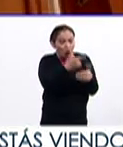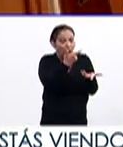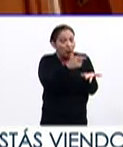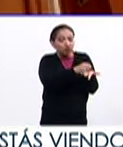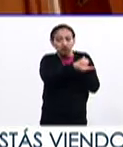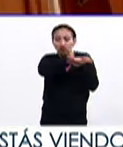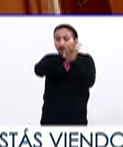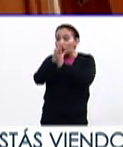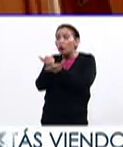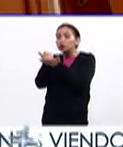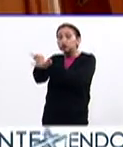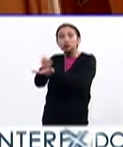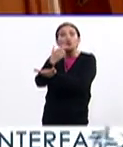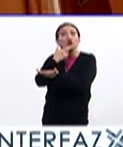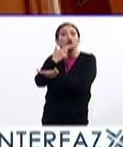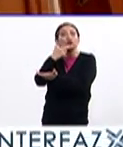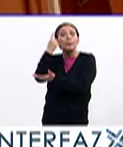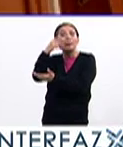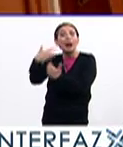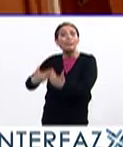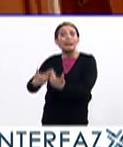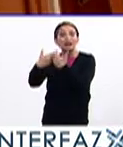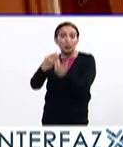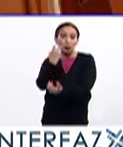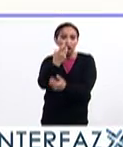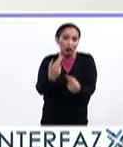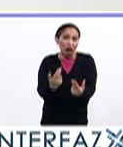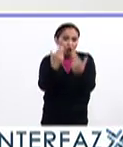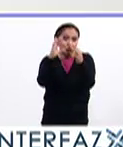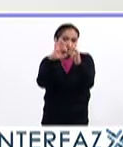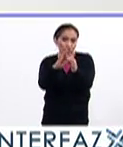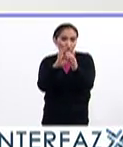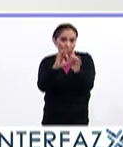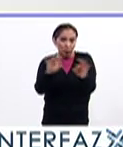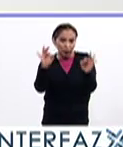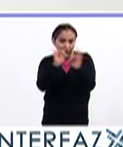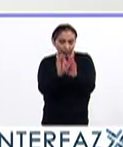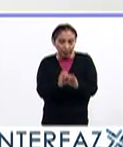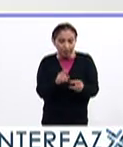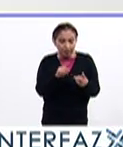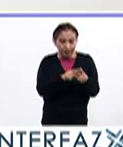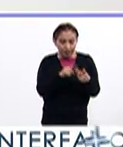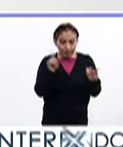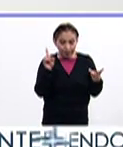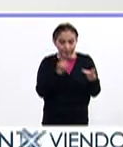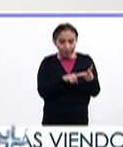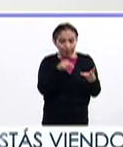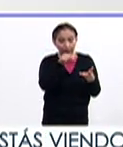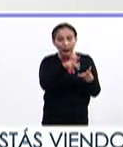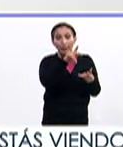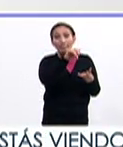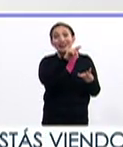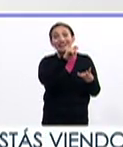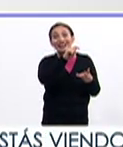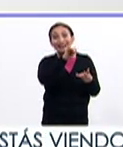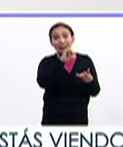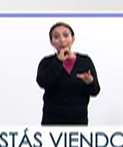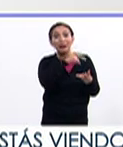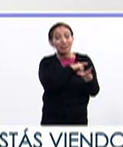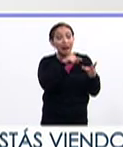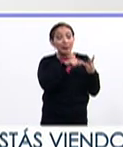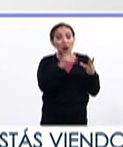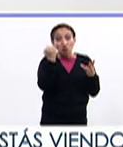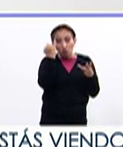se utilice en la producción. Por eso tiene que ver con los negocios y eso es muy importante. Y tercero, una patente tiene que tener